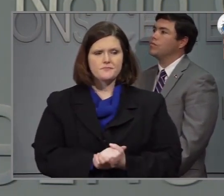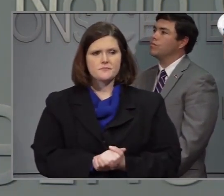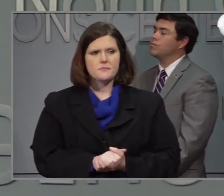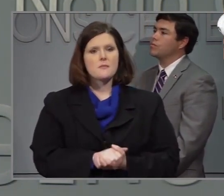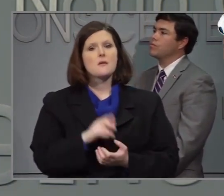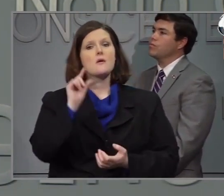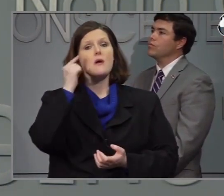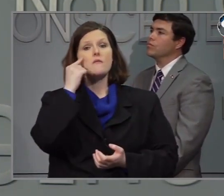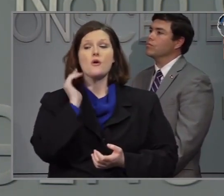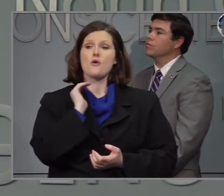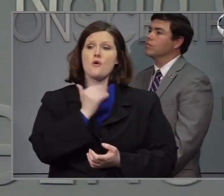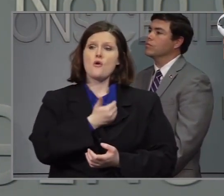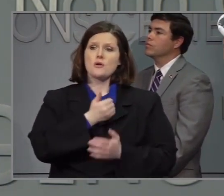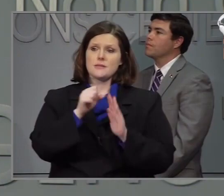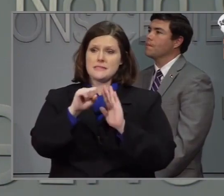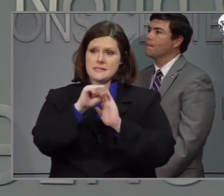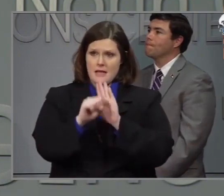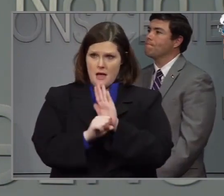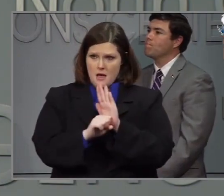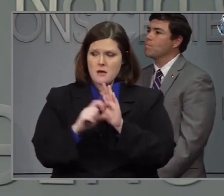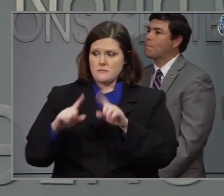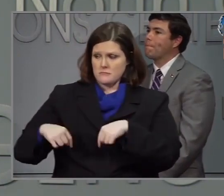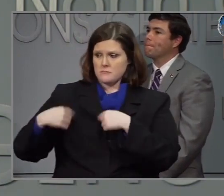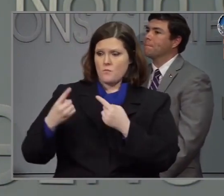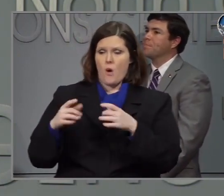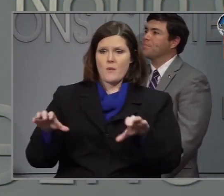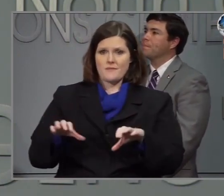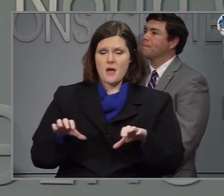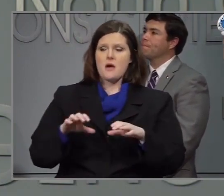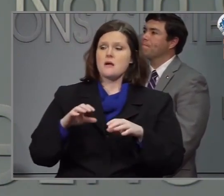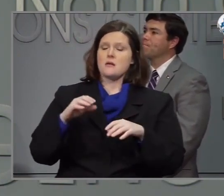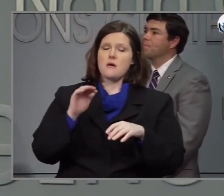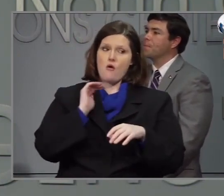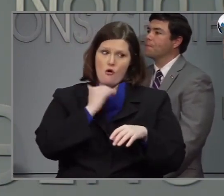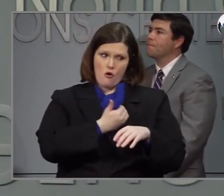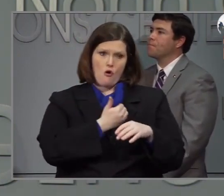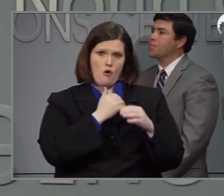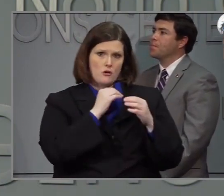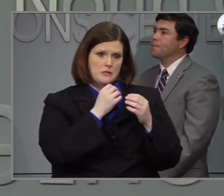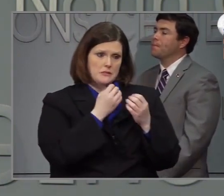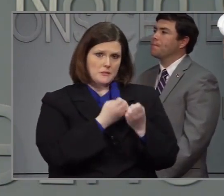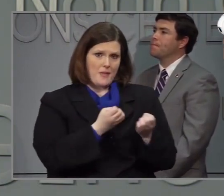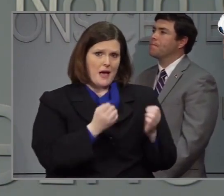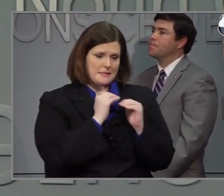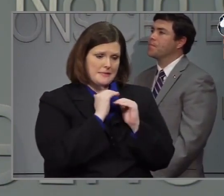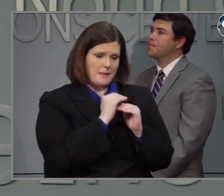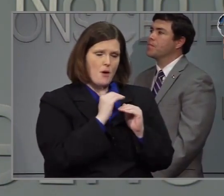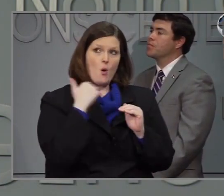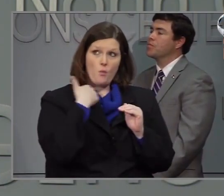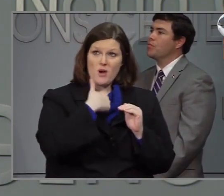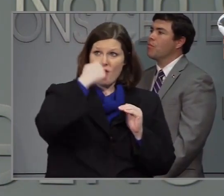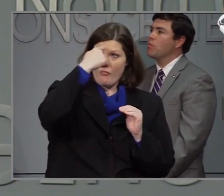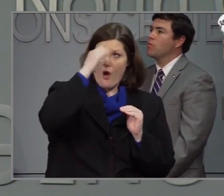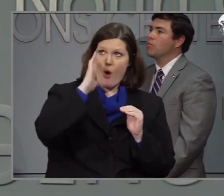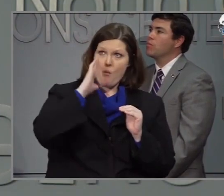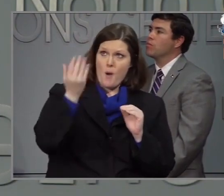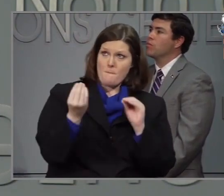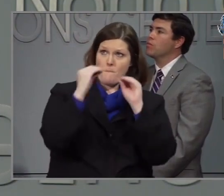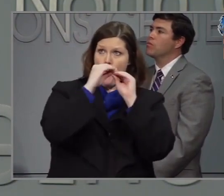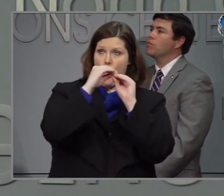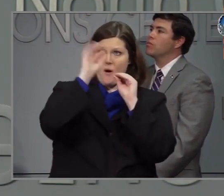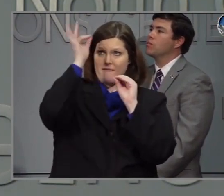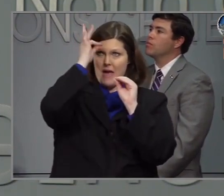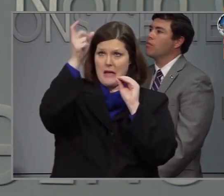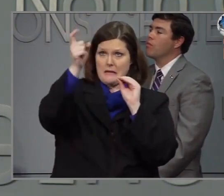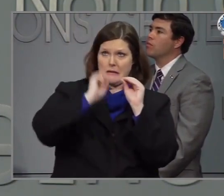de abrir las escuelas una de las cosas que ha hecho a nuestro estado aún con el número limitado de suministros que nosotros íbamos a recibir